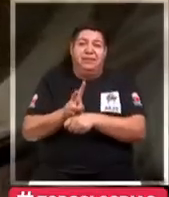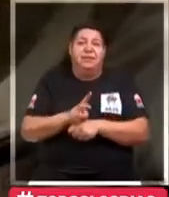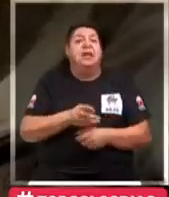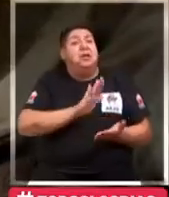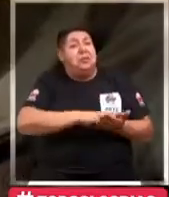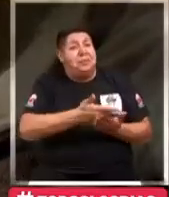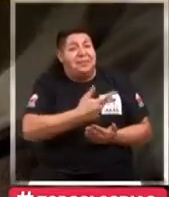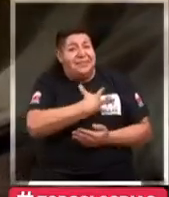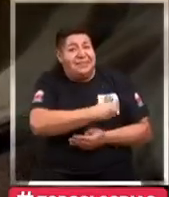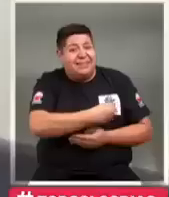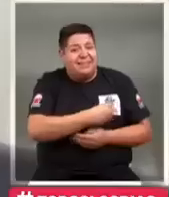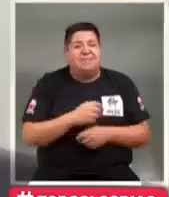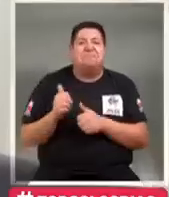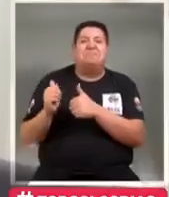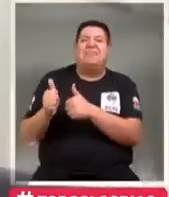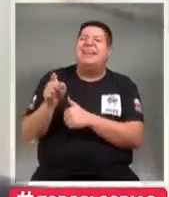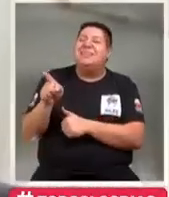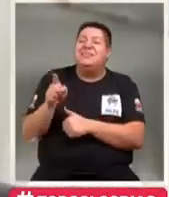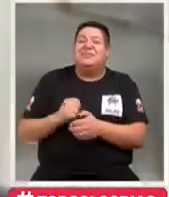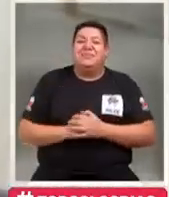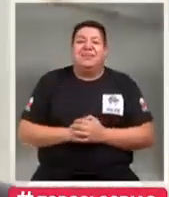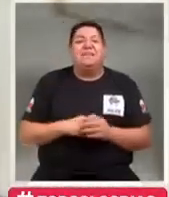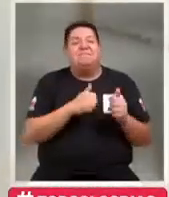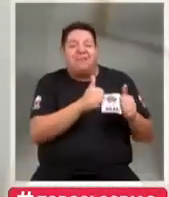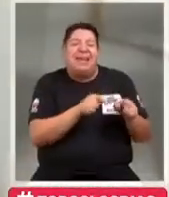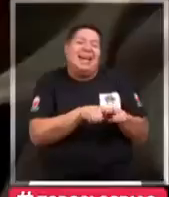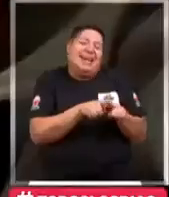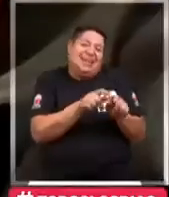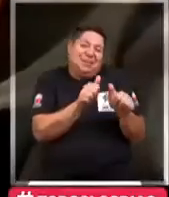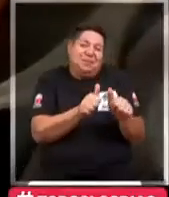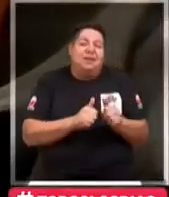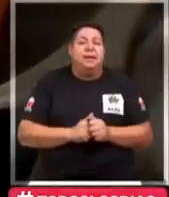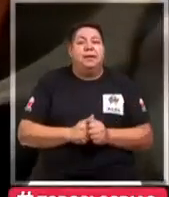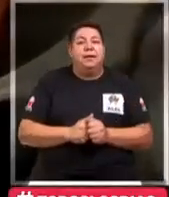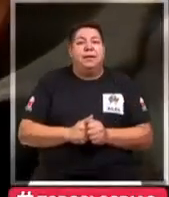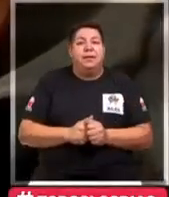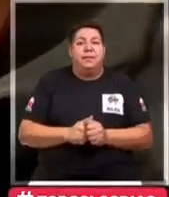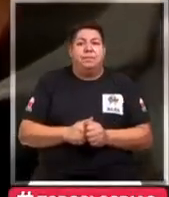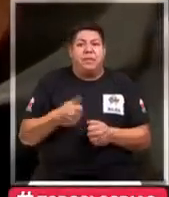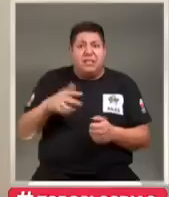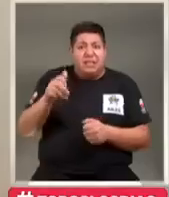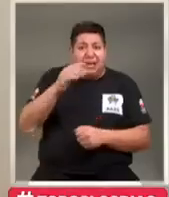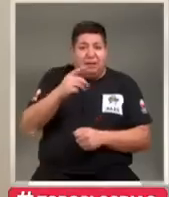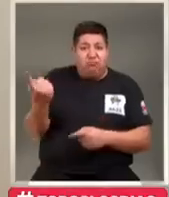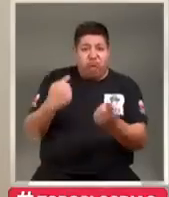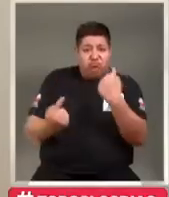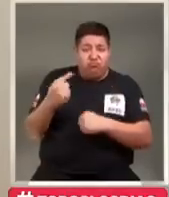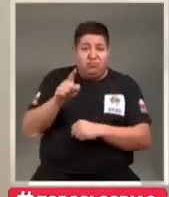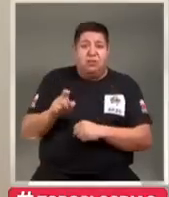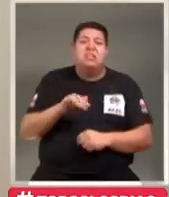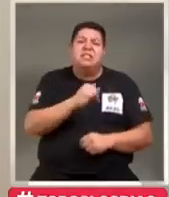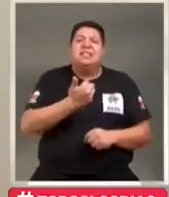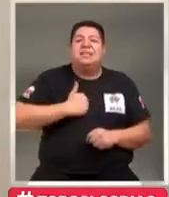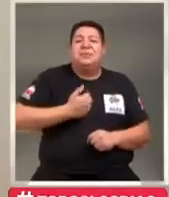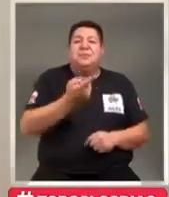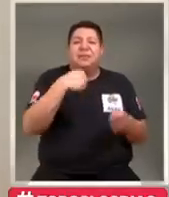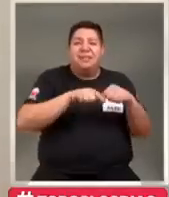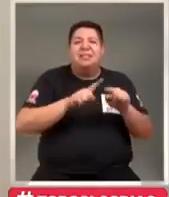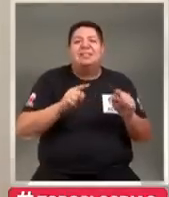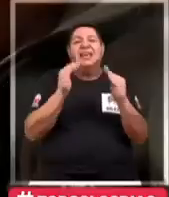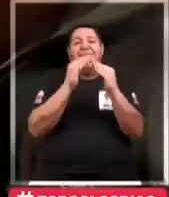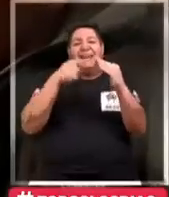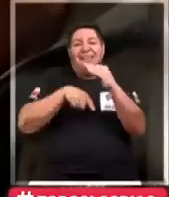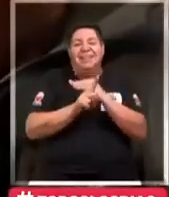hijita? Bien, ¿tú? Bien, igual, hijita. ¿Los chicos ya llegaron? Sí, pues hija, ya llegaron, están en la casa